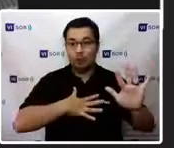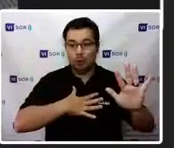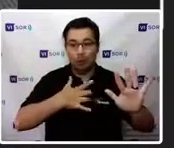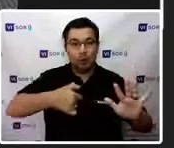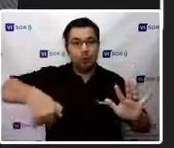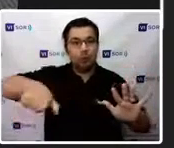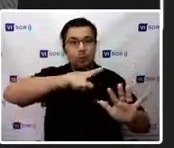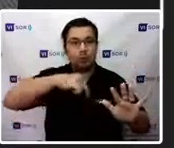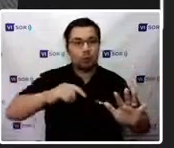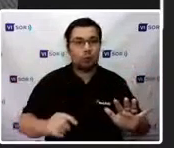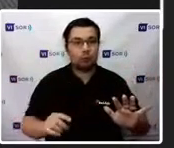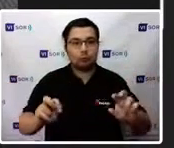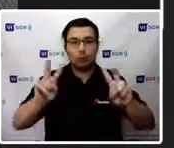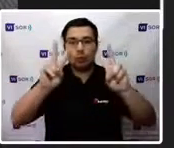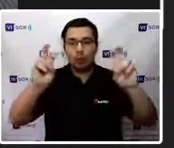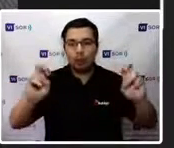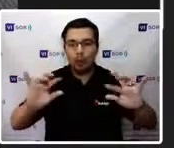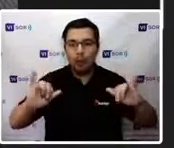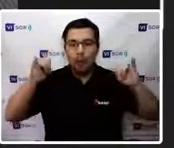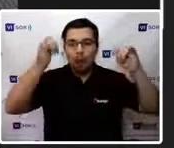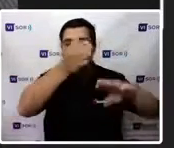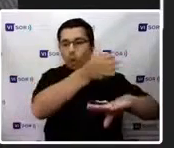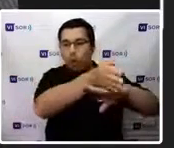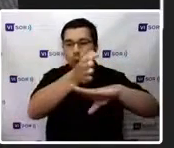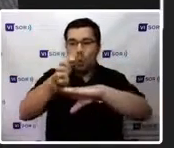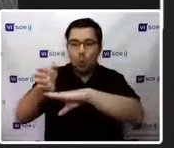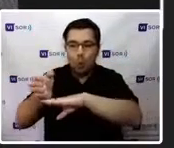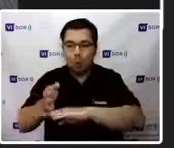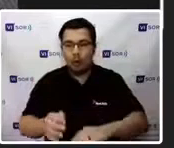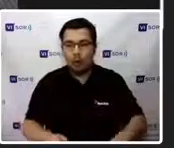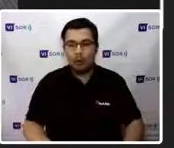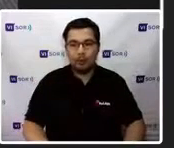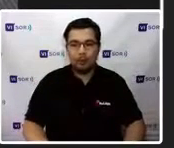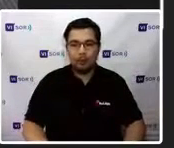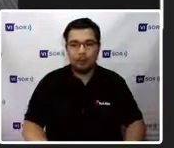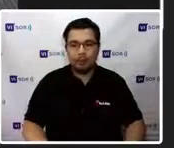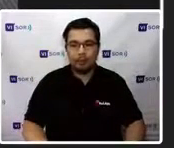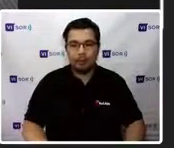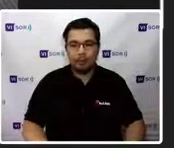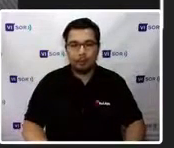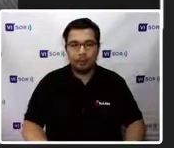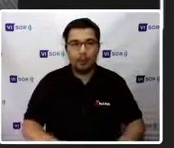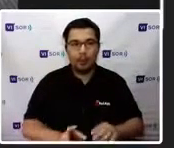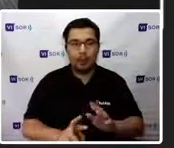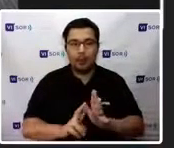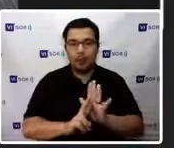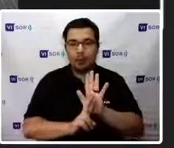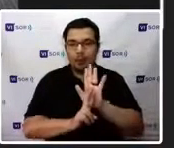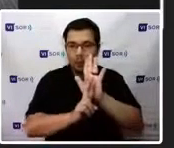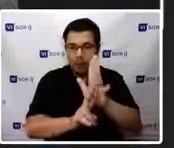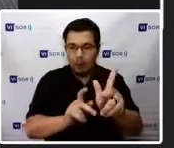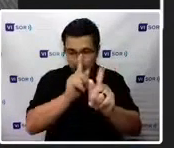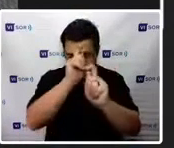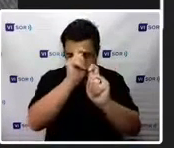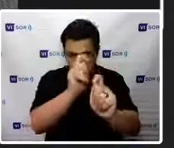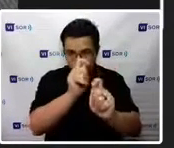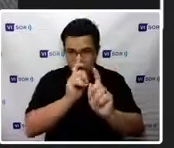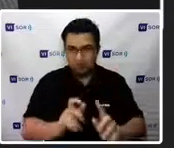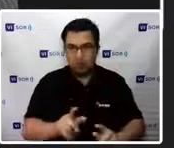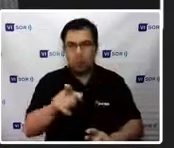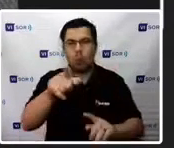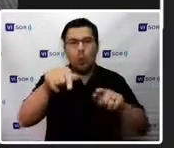aventura. Y en ese sentido, Juan Sebastián, tú hoy día nos contabas que estás trabajando como en guiados, ¿no es